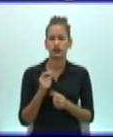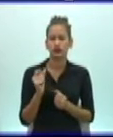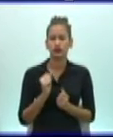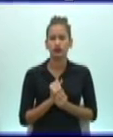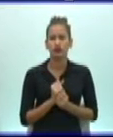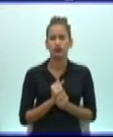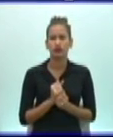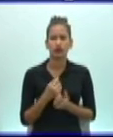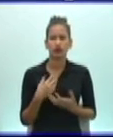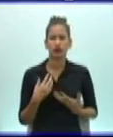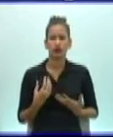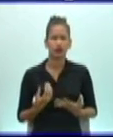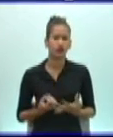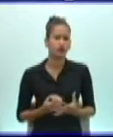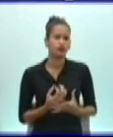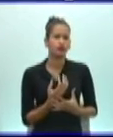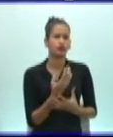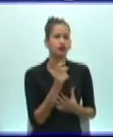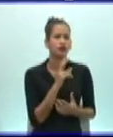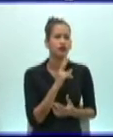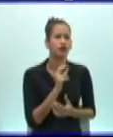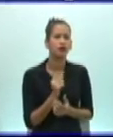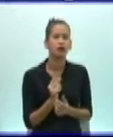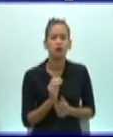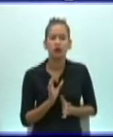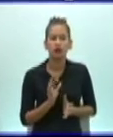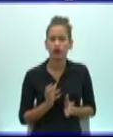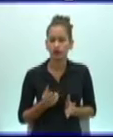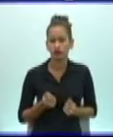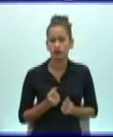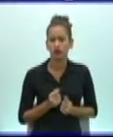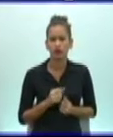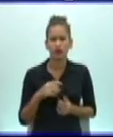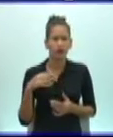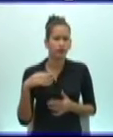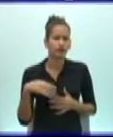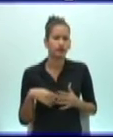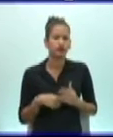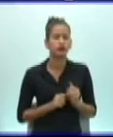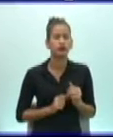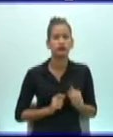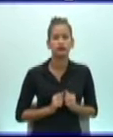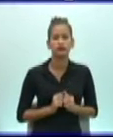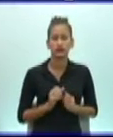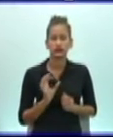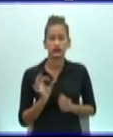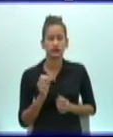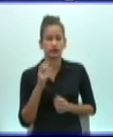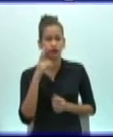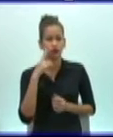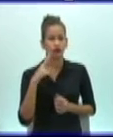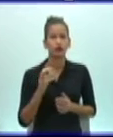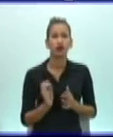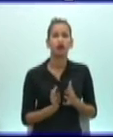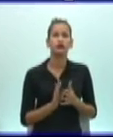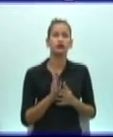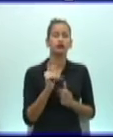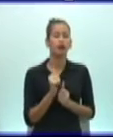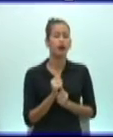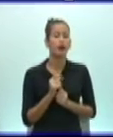proporcionar o que brote el agua desde lo más profundo, siempre buscando altura. Y